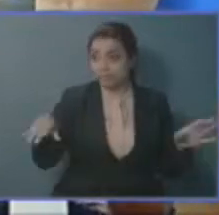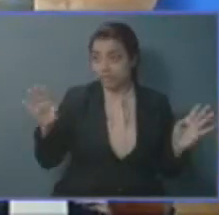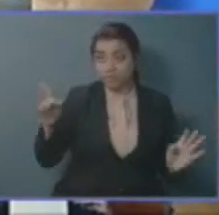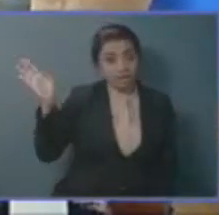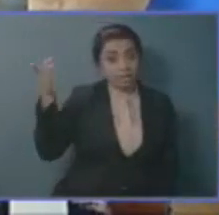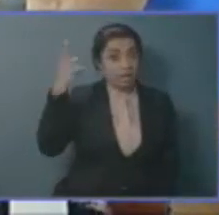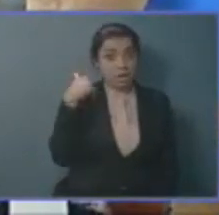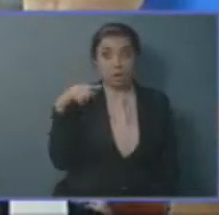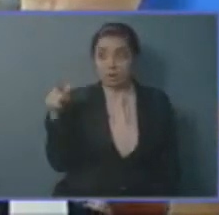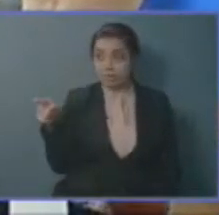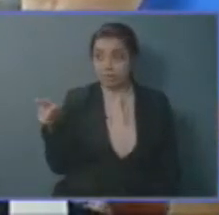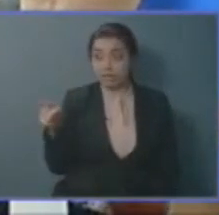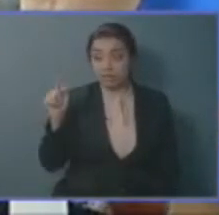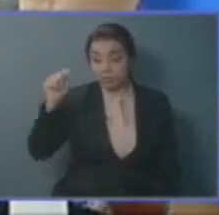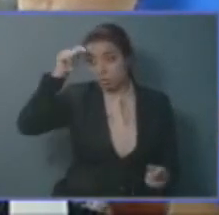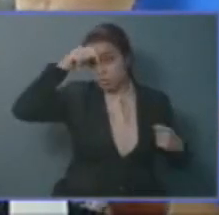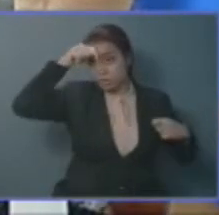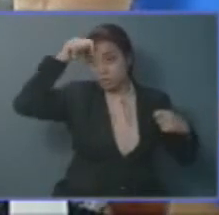presidente Bukele y su conciencia,